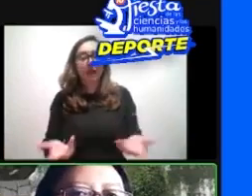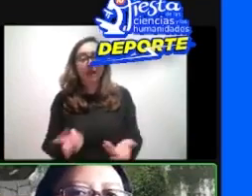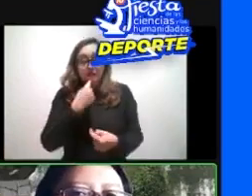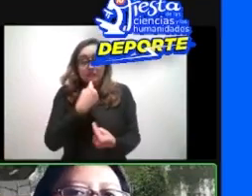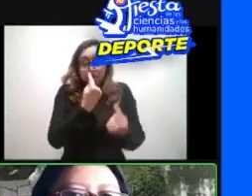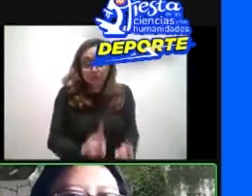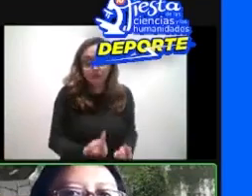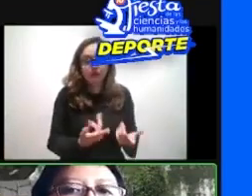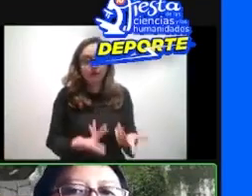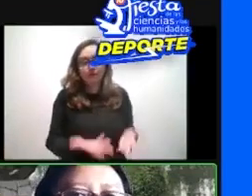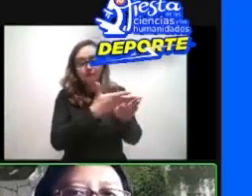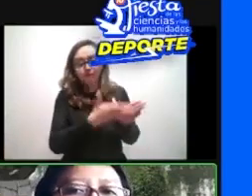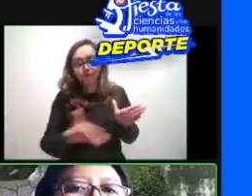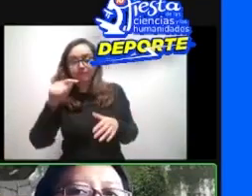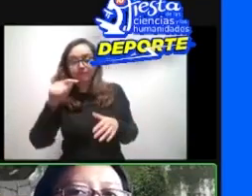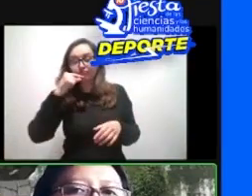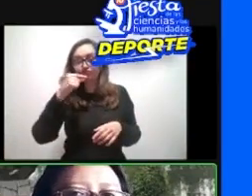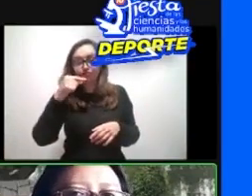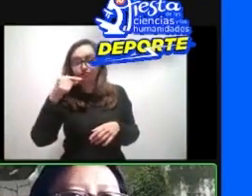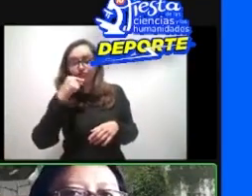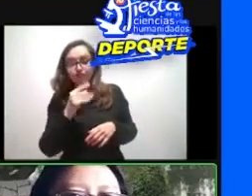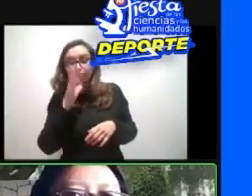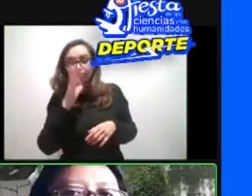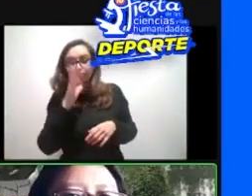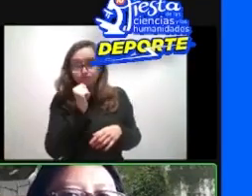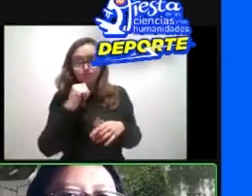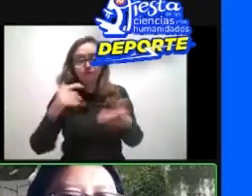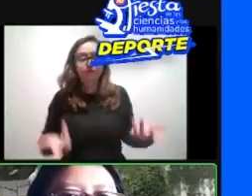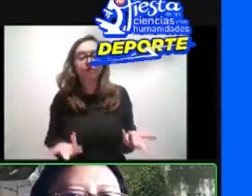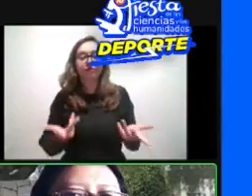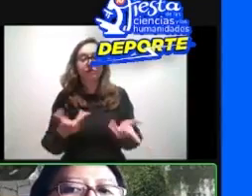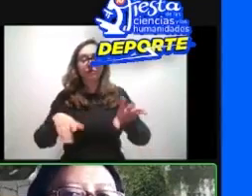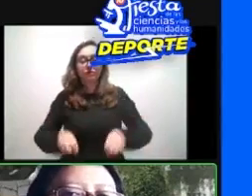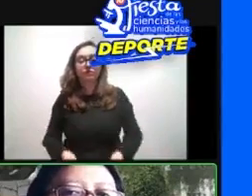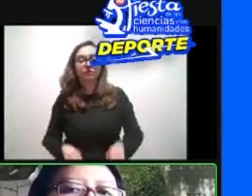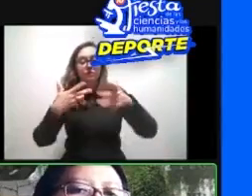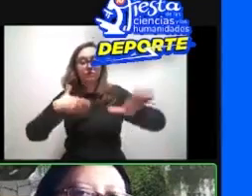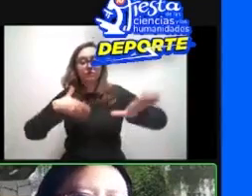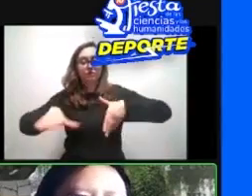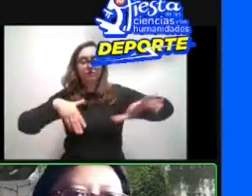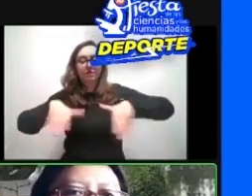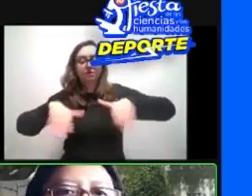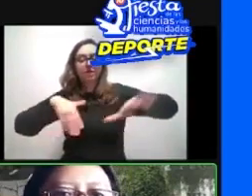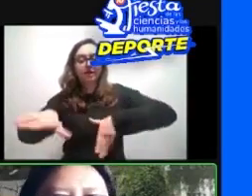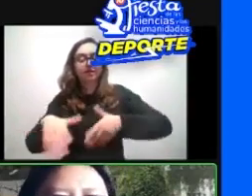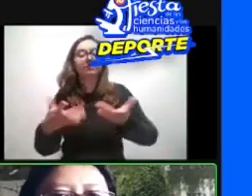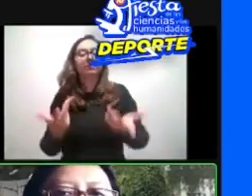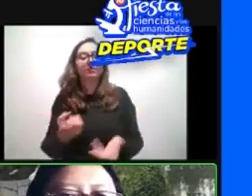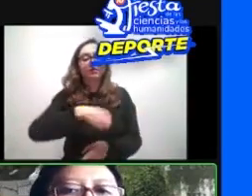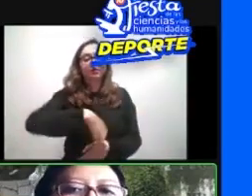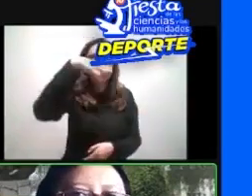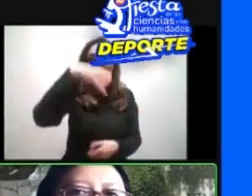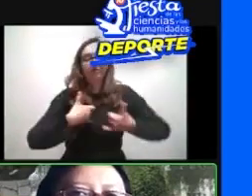aquí también vamos viendo el índice de pasos que podrían estar dando adultos, adultos mayores, adultos